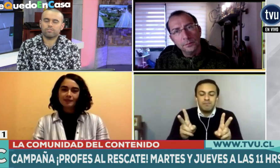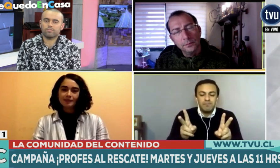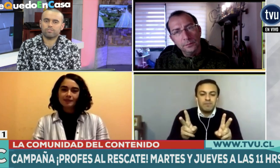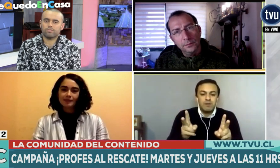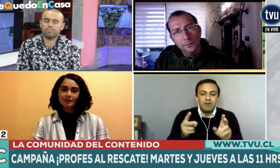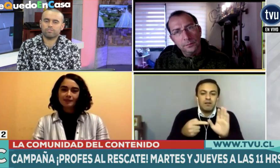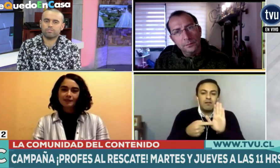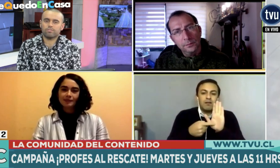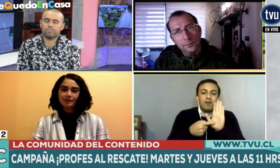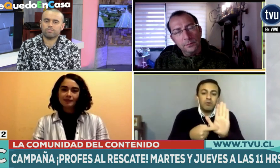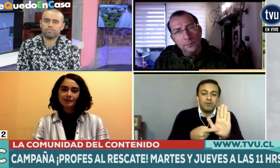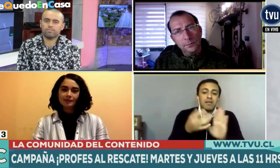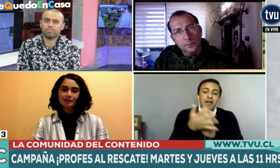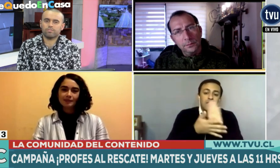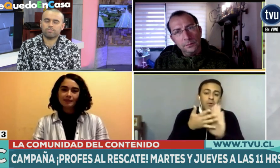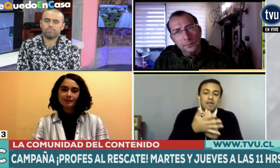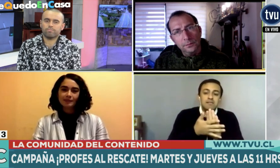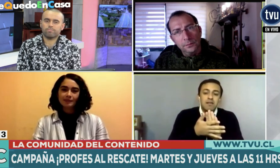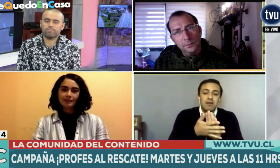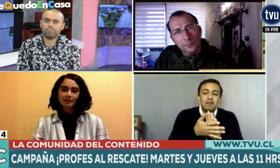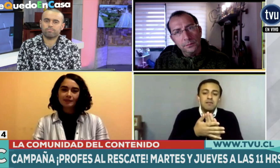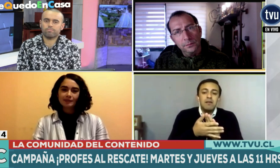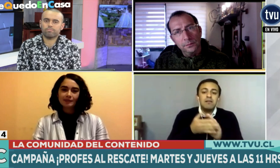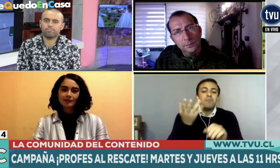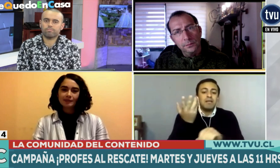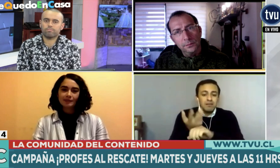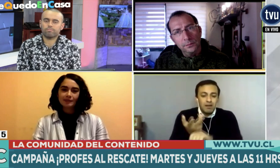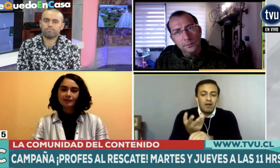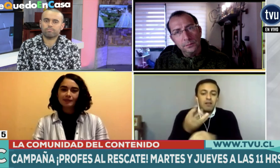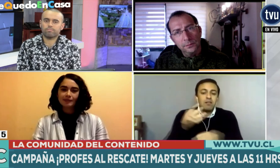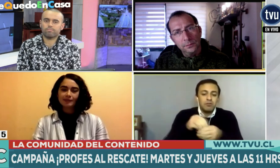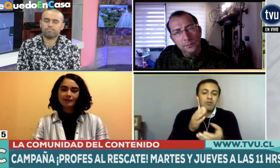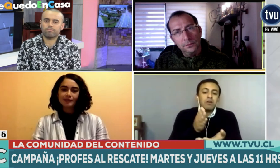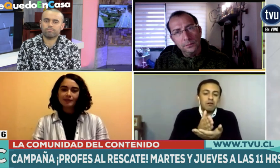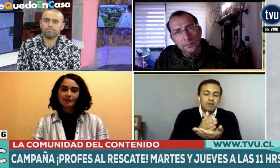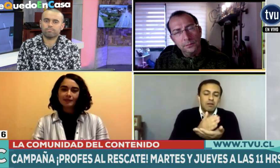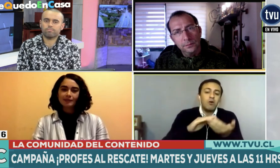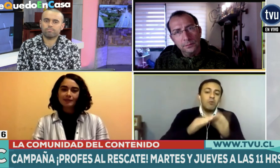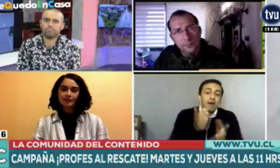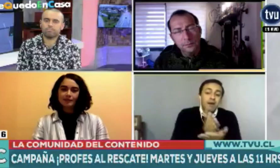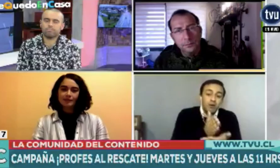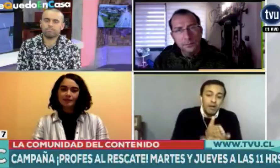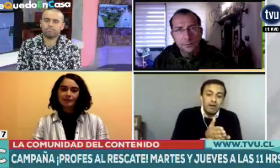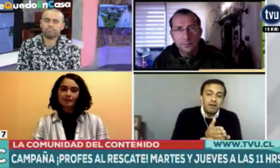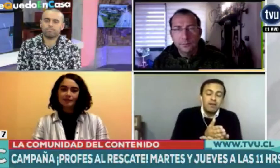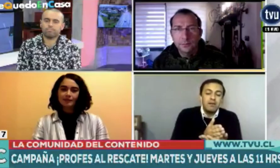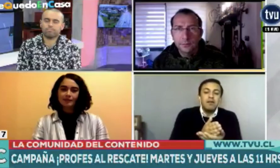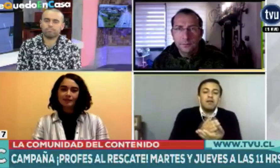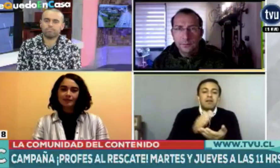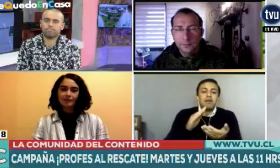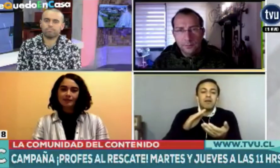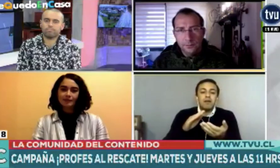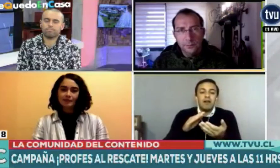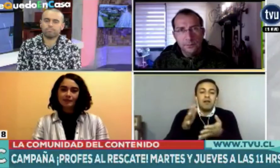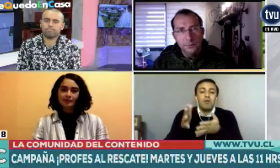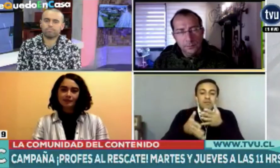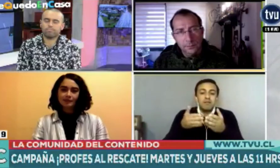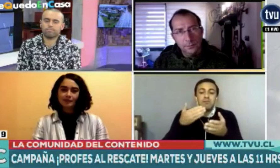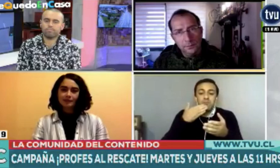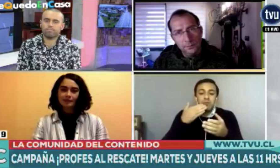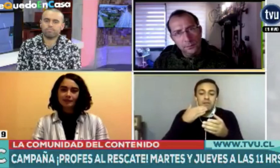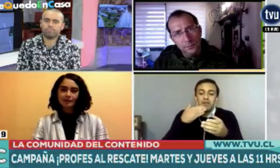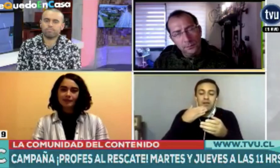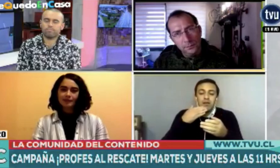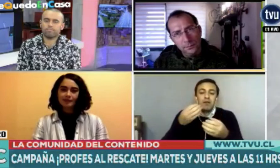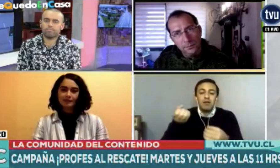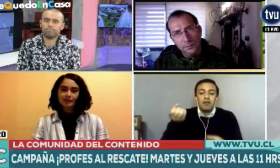permiten. El mostrar que la lengua de señas también está dentro de las comunidades escolares. La lengua